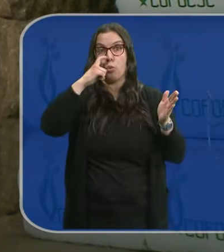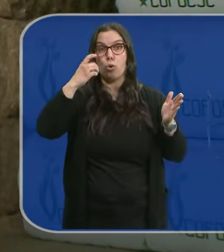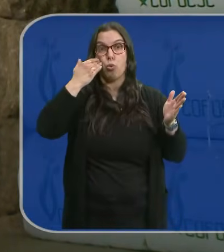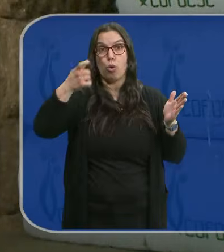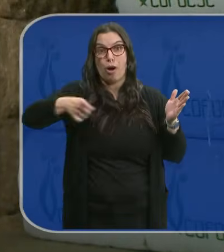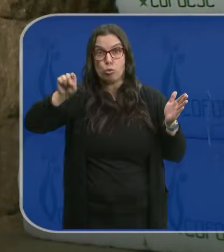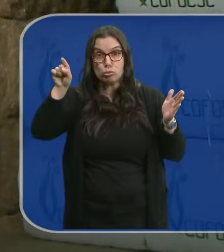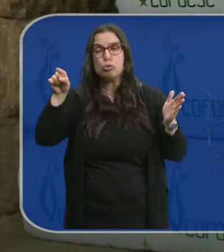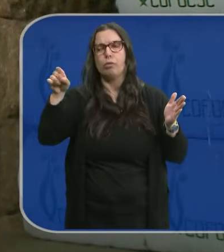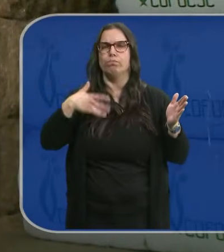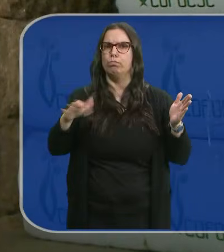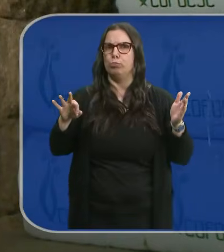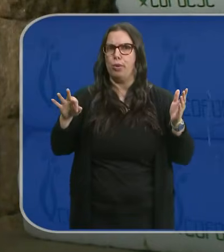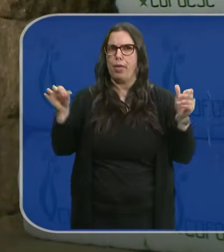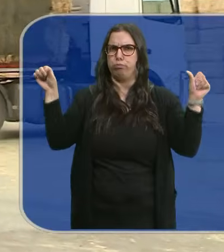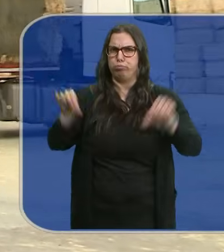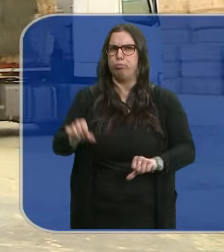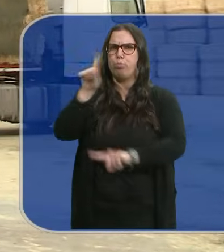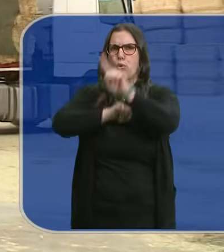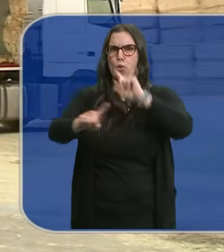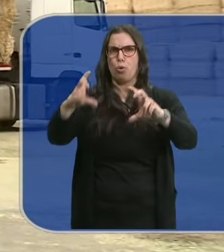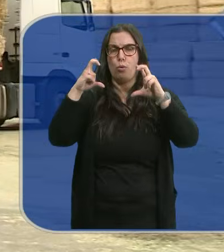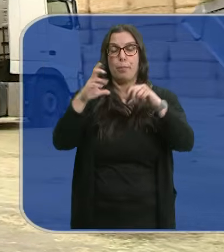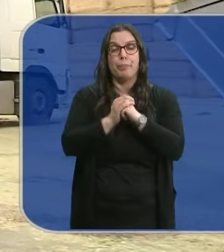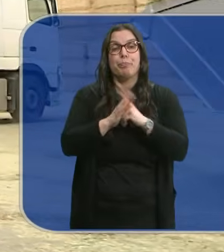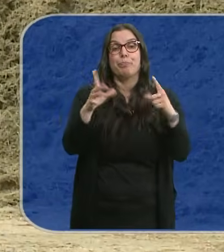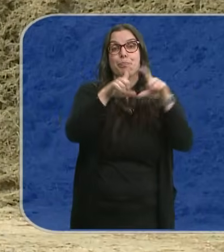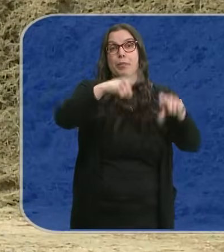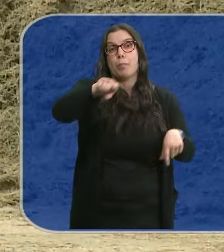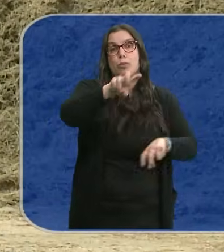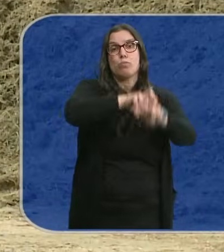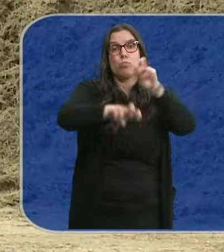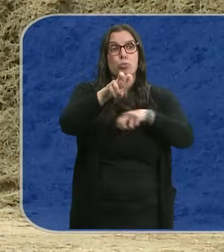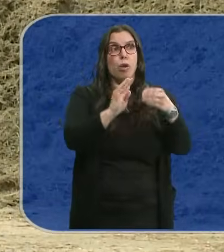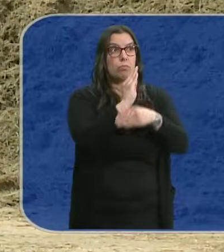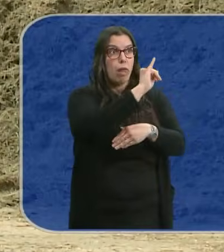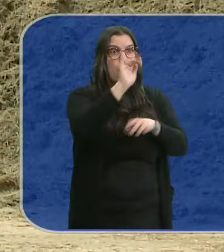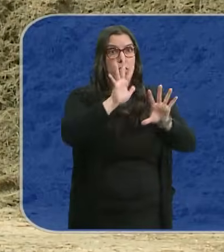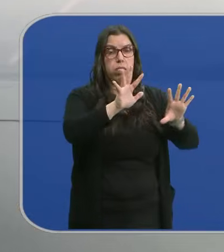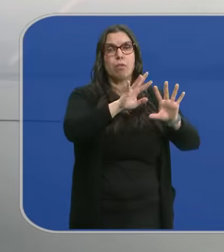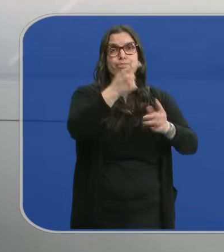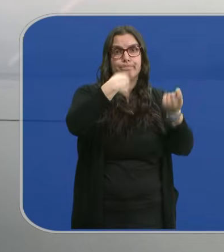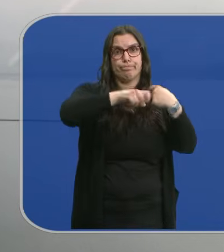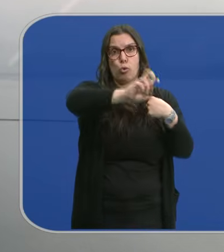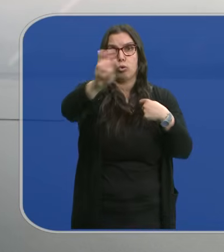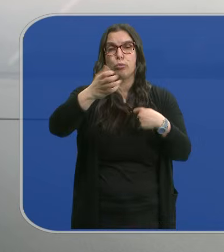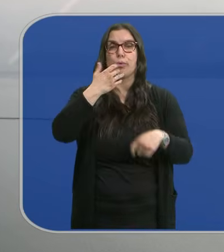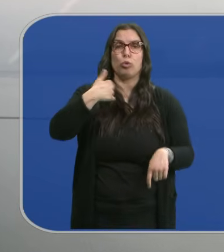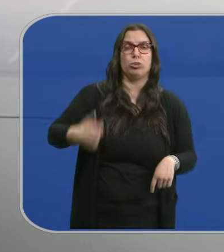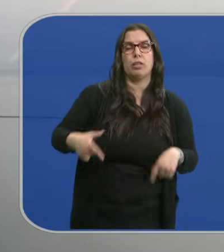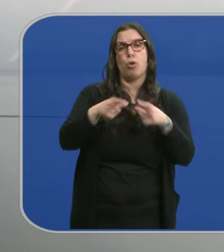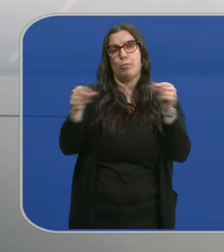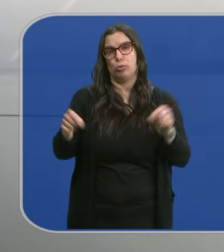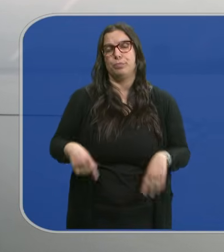julio, agosto, entonces sí que podía ser un problema. Y mientras tanto, las empresas buscan salida al producto desviándolo a otros mercados como China o